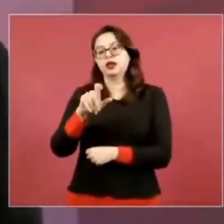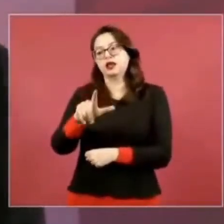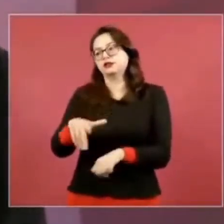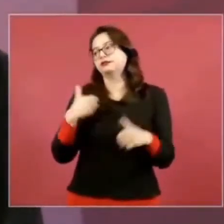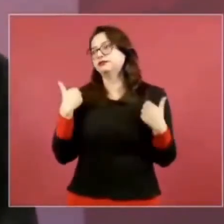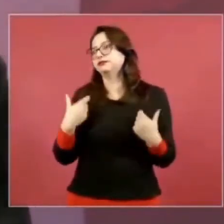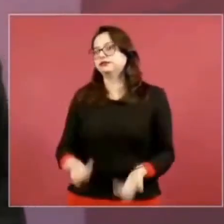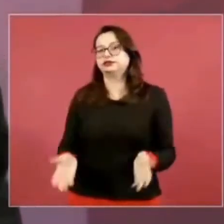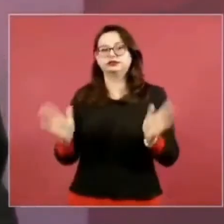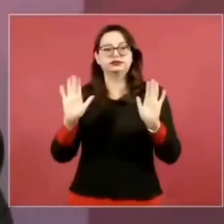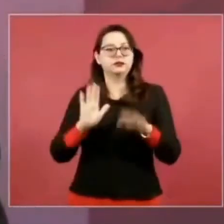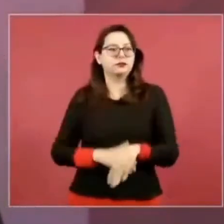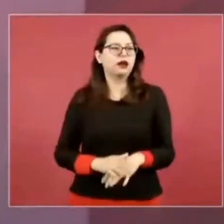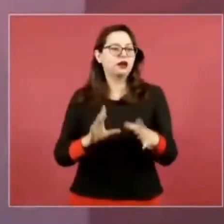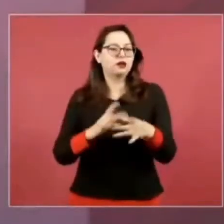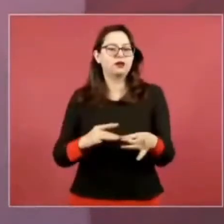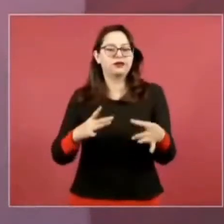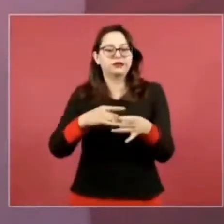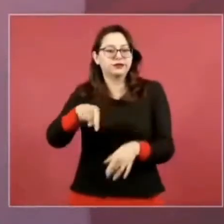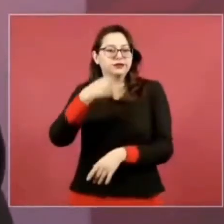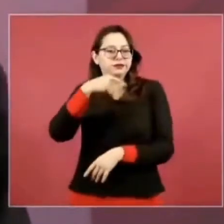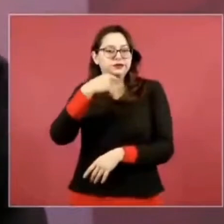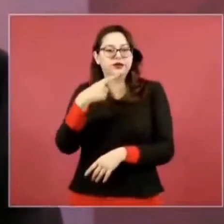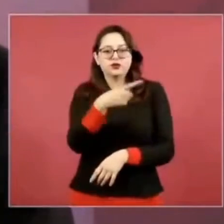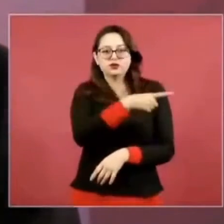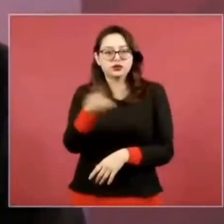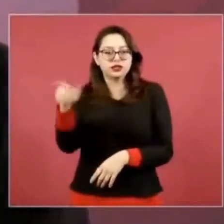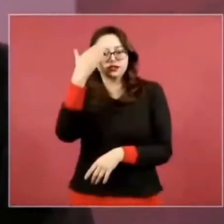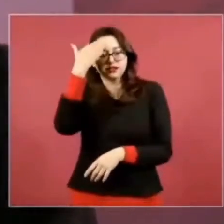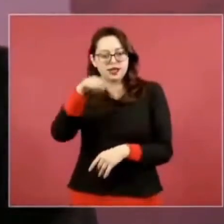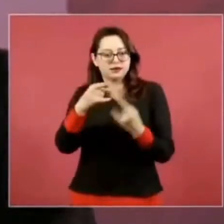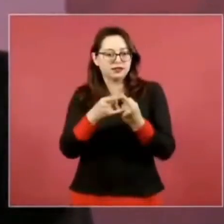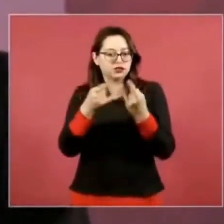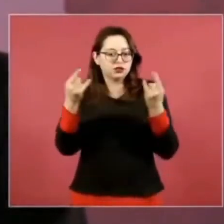les cuento, ya ustedes lo saben,